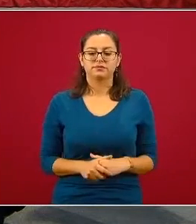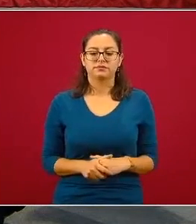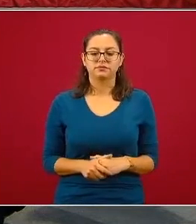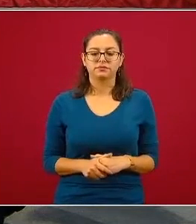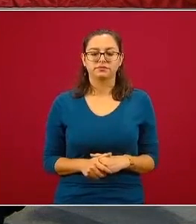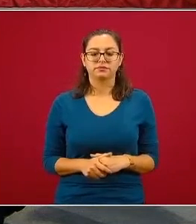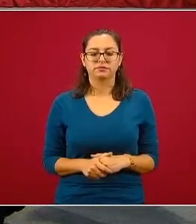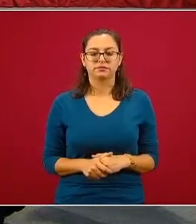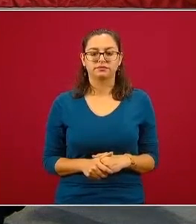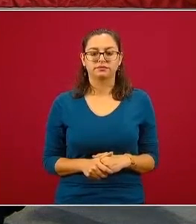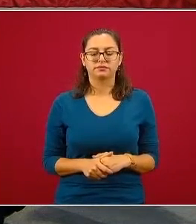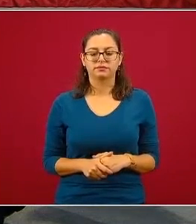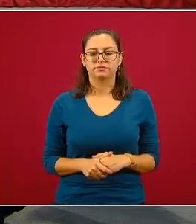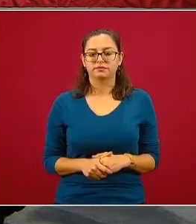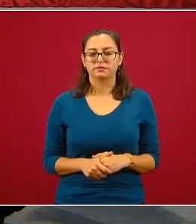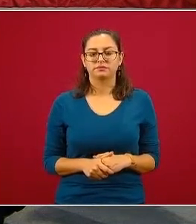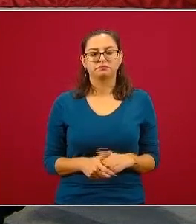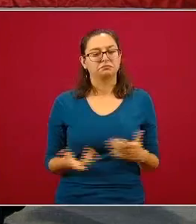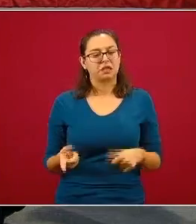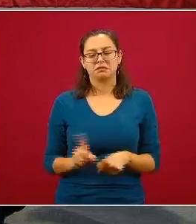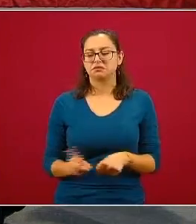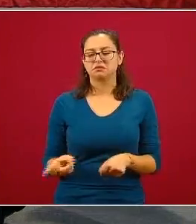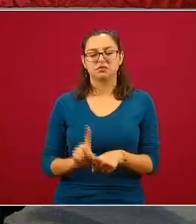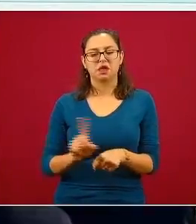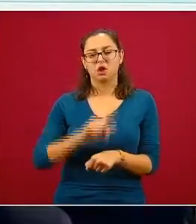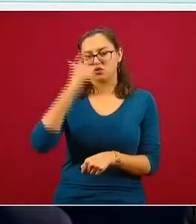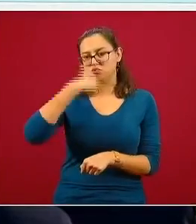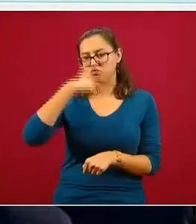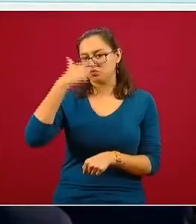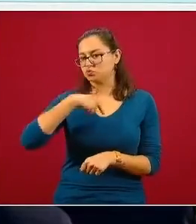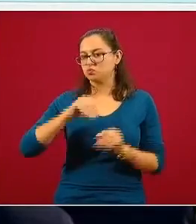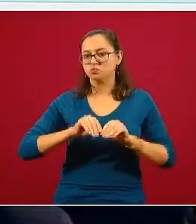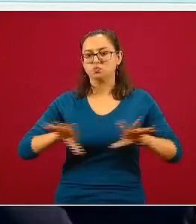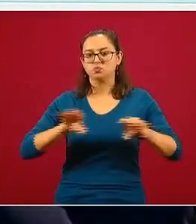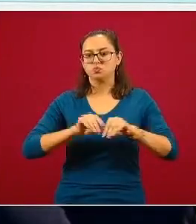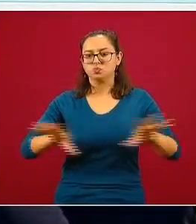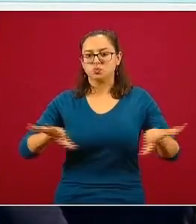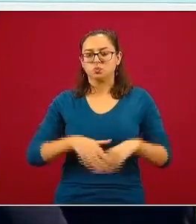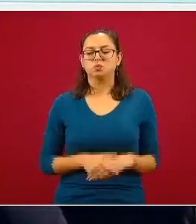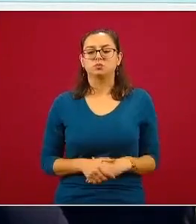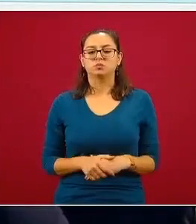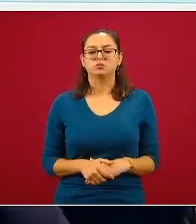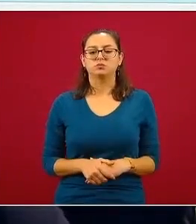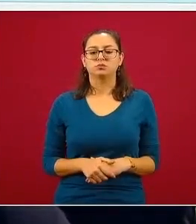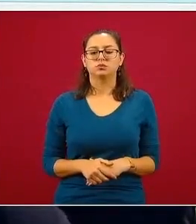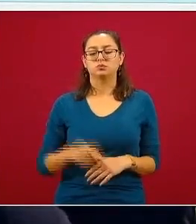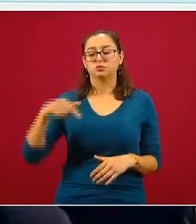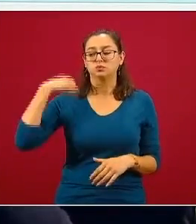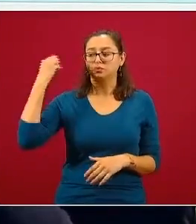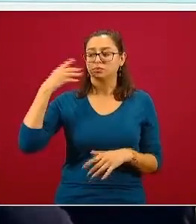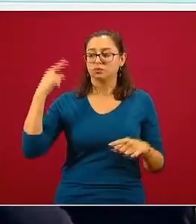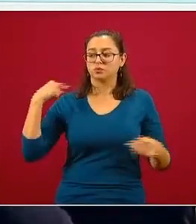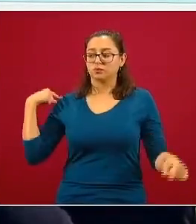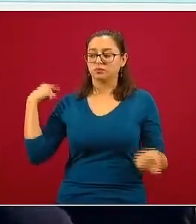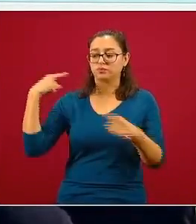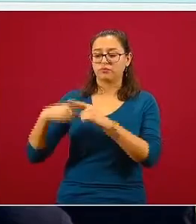a través de las cuales este programa Noche con Noche se presenta. Estamos en la conferencia vespertina